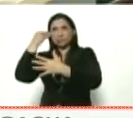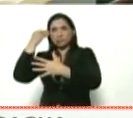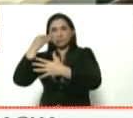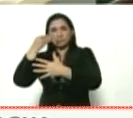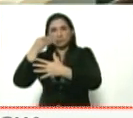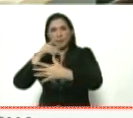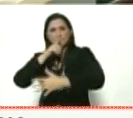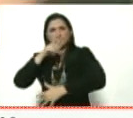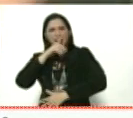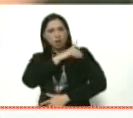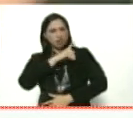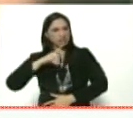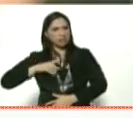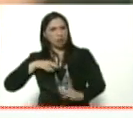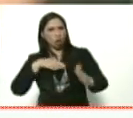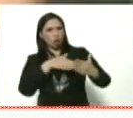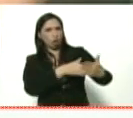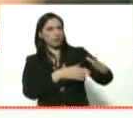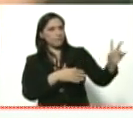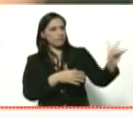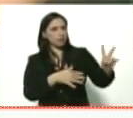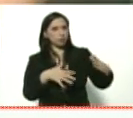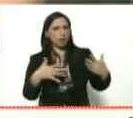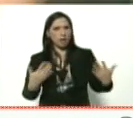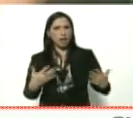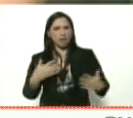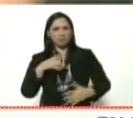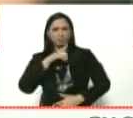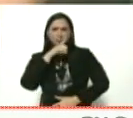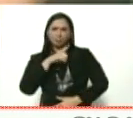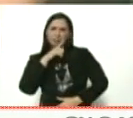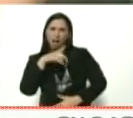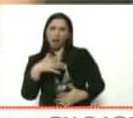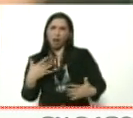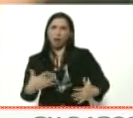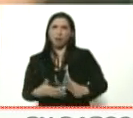sus malos deseos, sus malos